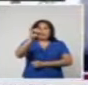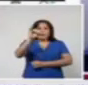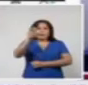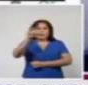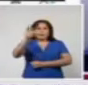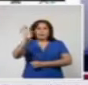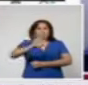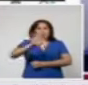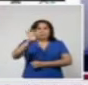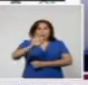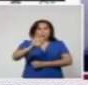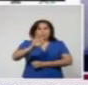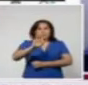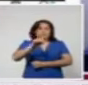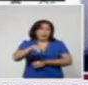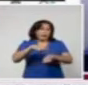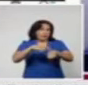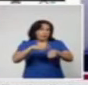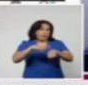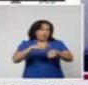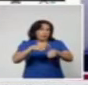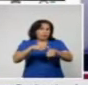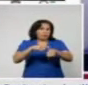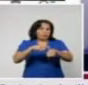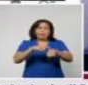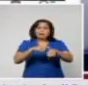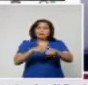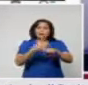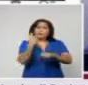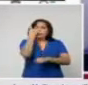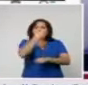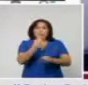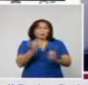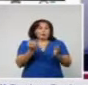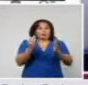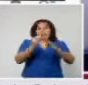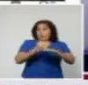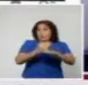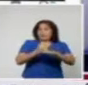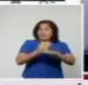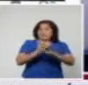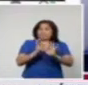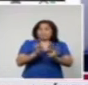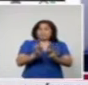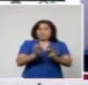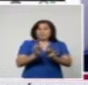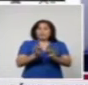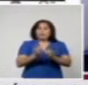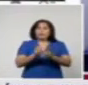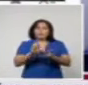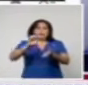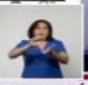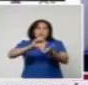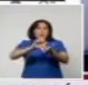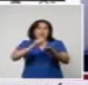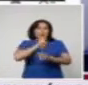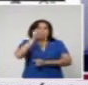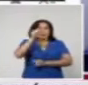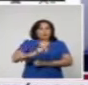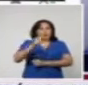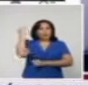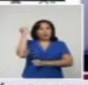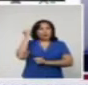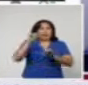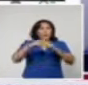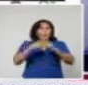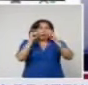3,73%. En esta jornada no hubo ronda de preguntas y respuestas desde el Centro de Prensa Internacional, pero sí la